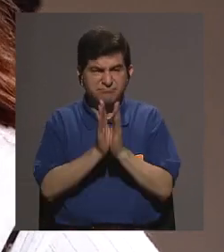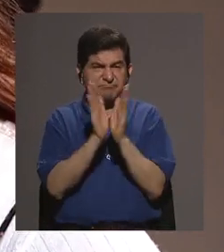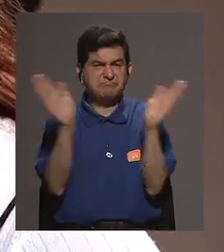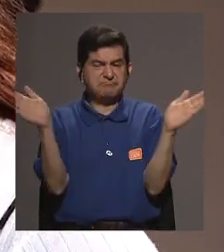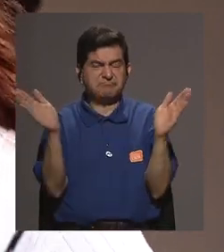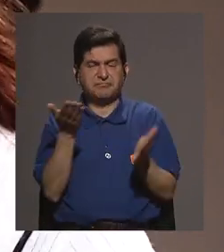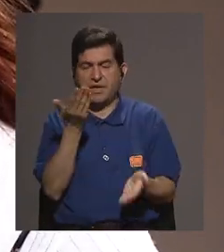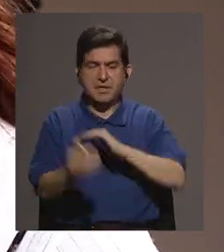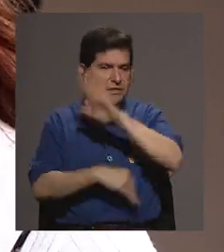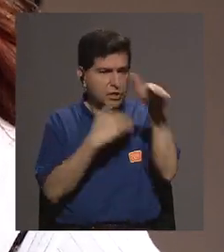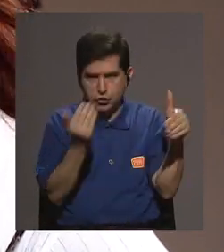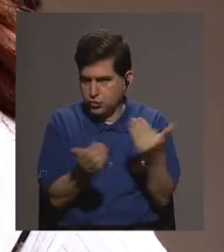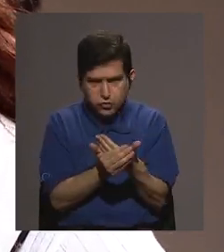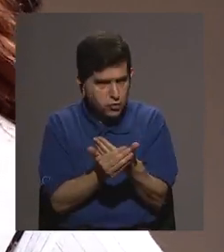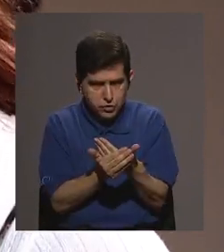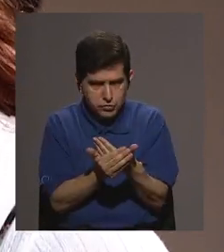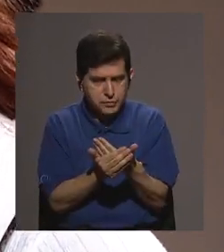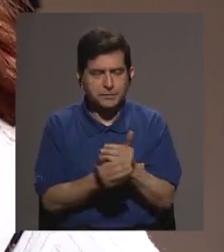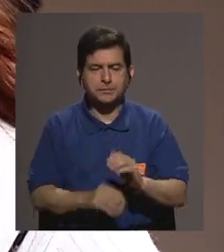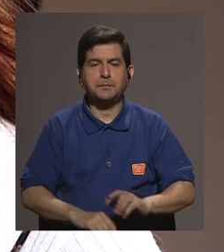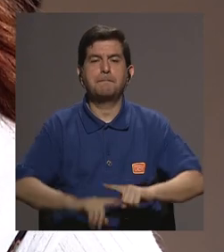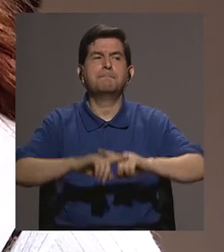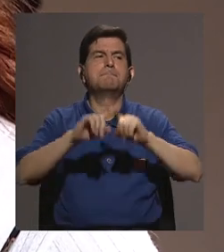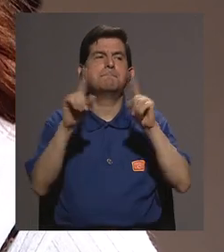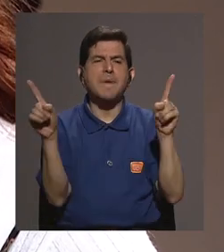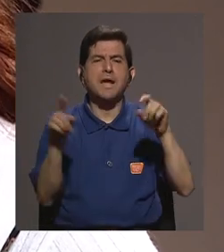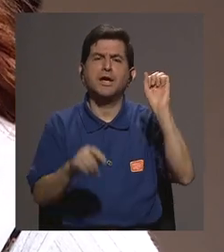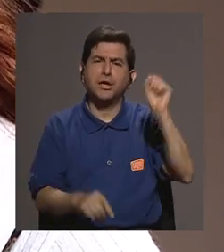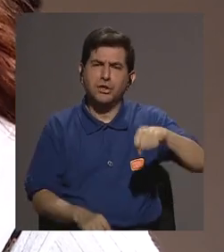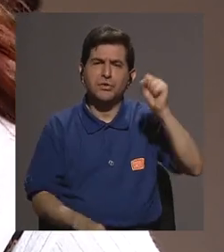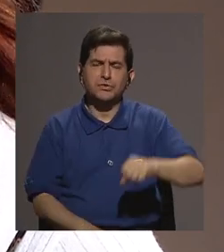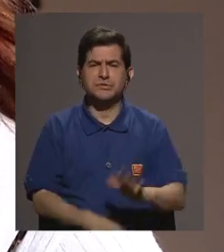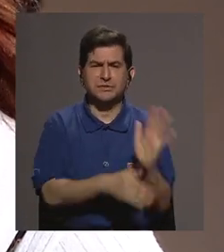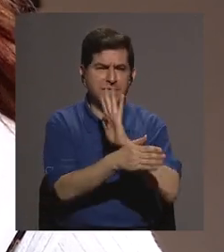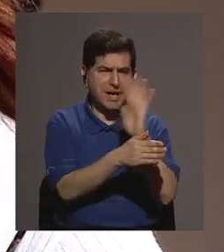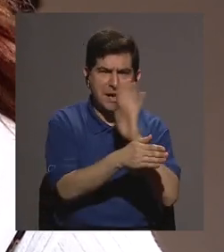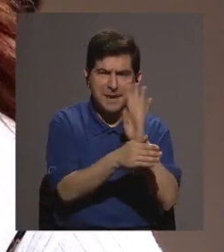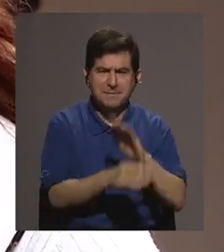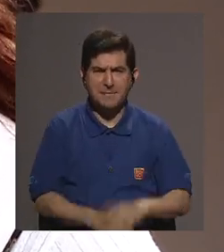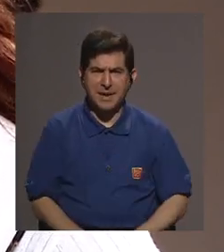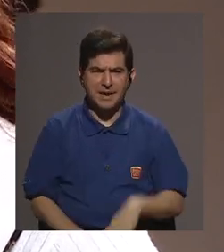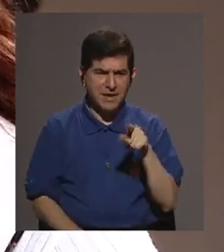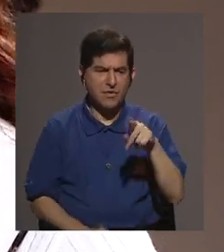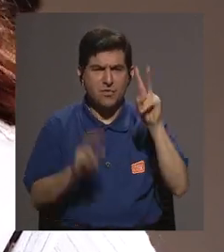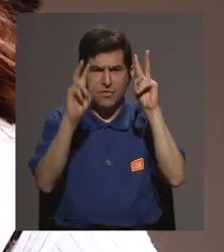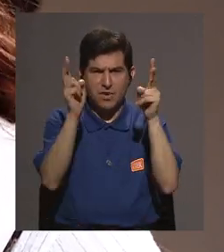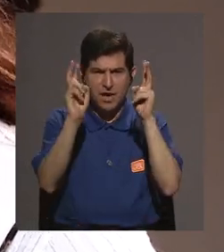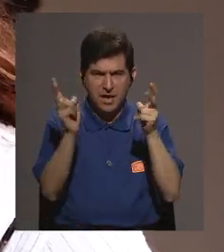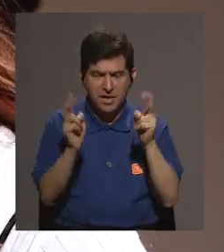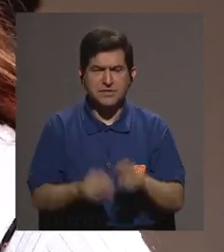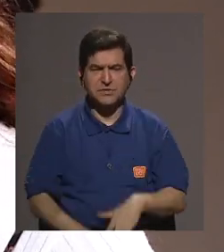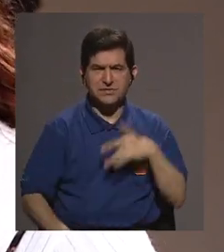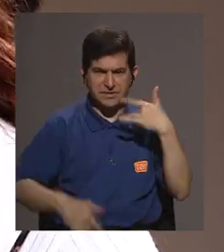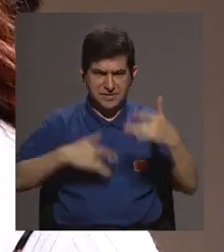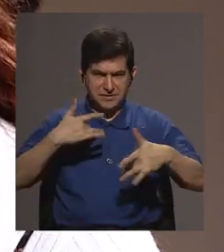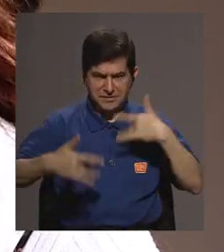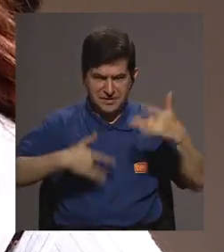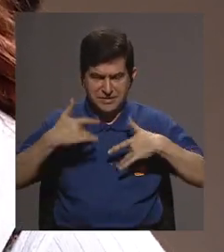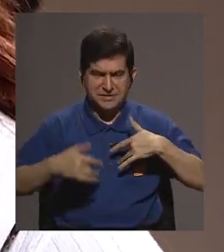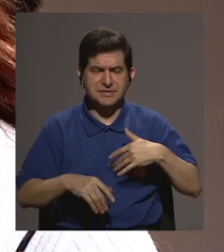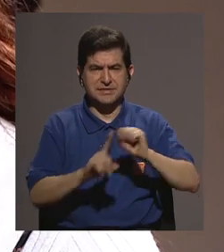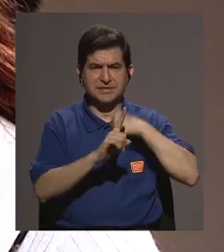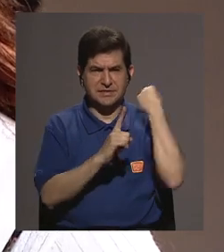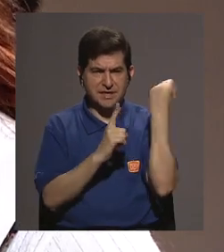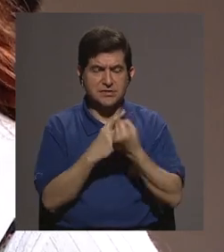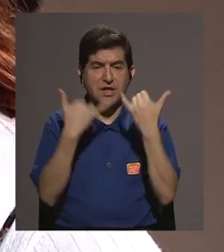en general tal vez no todas sino todos pero si esta película justamente toca esos temas sensibles de la